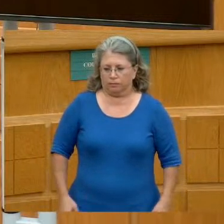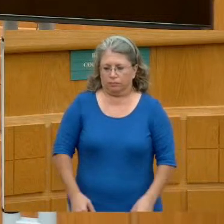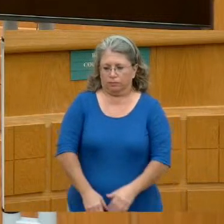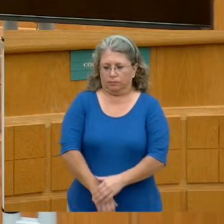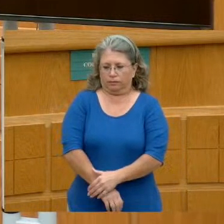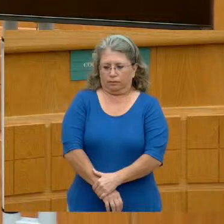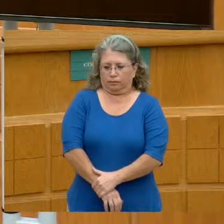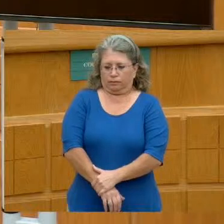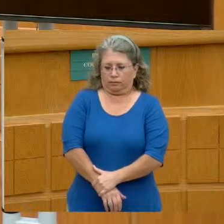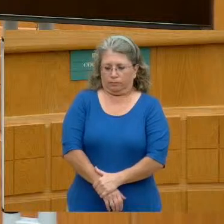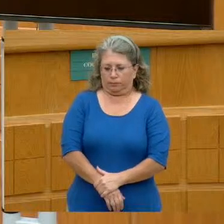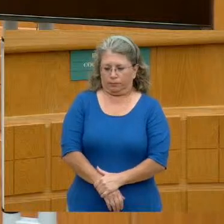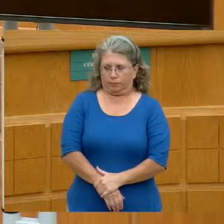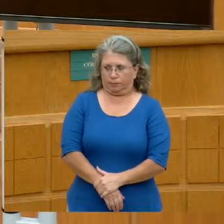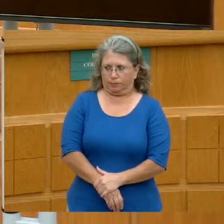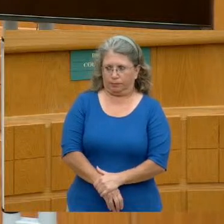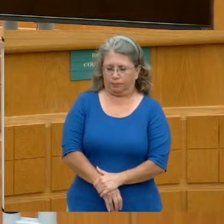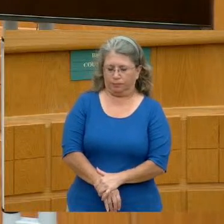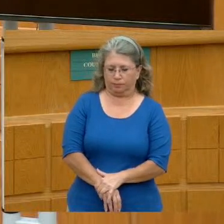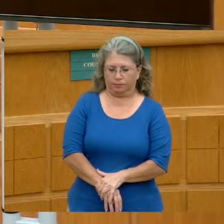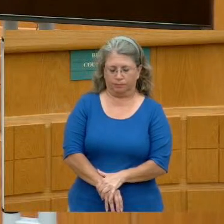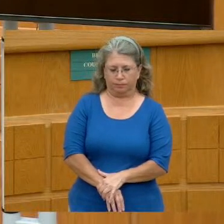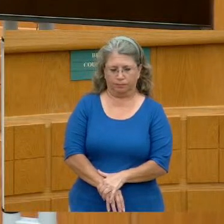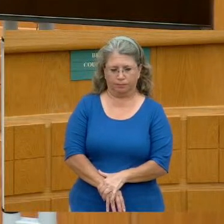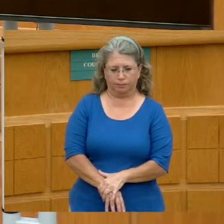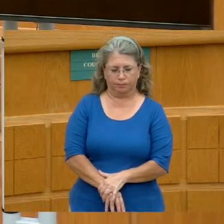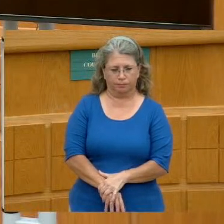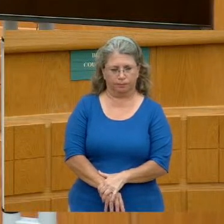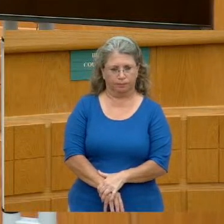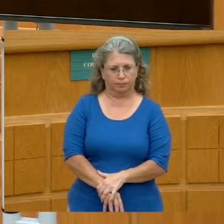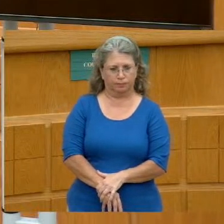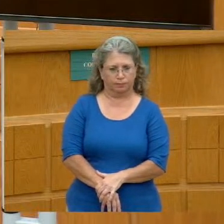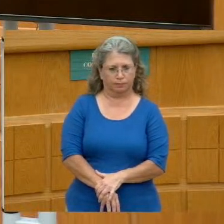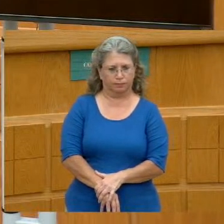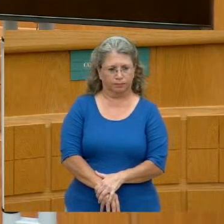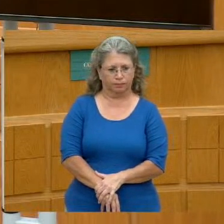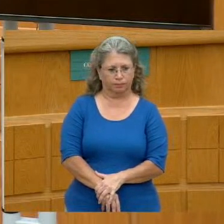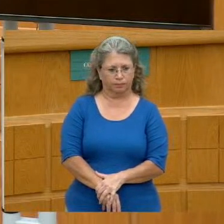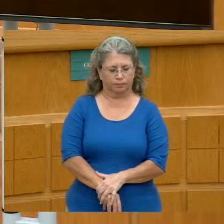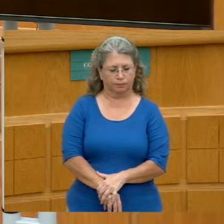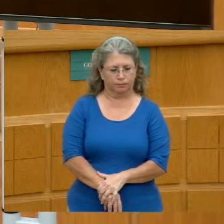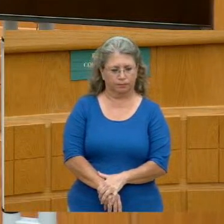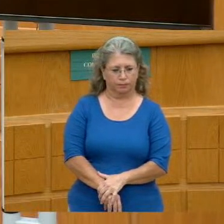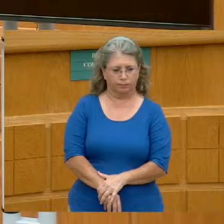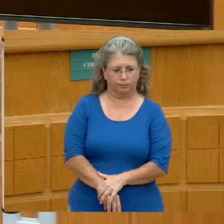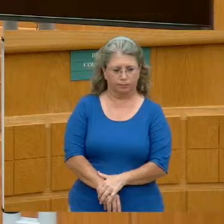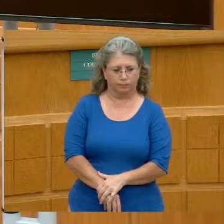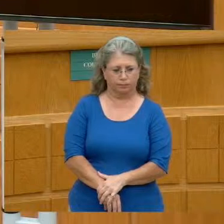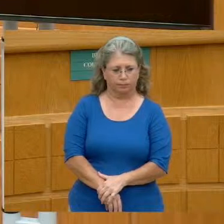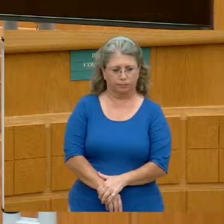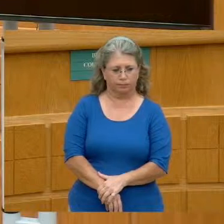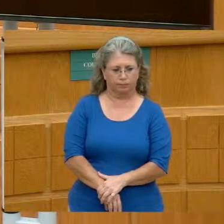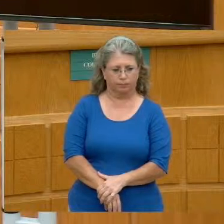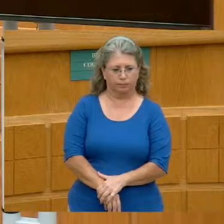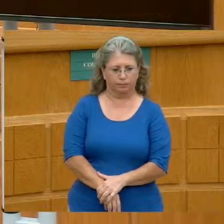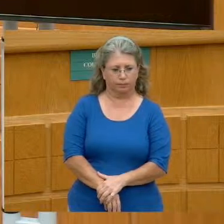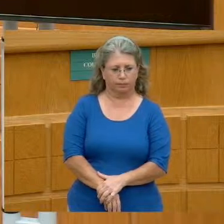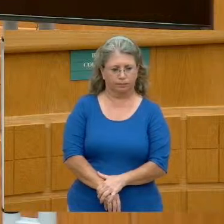del COVID-19. La situación es crítica. Una persona puede salvar a 2 más. Se le pide llamar al